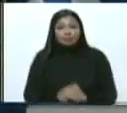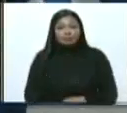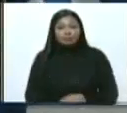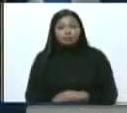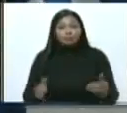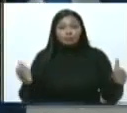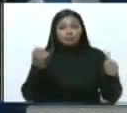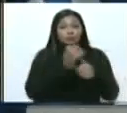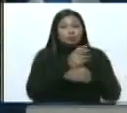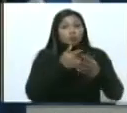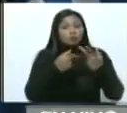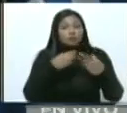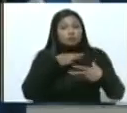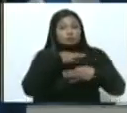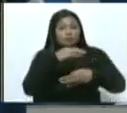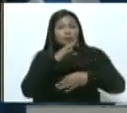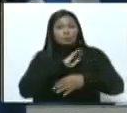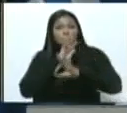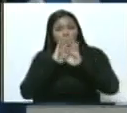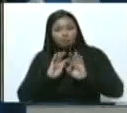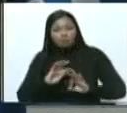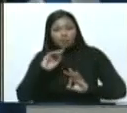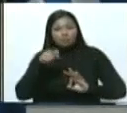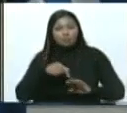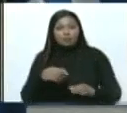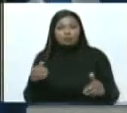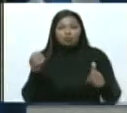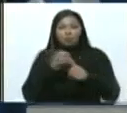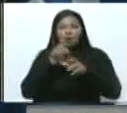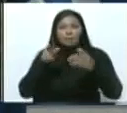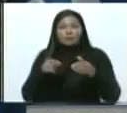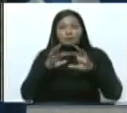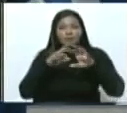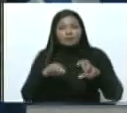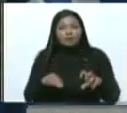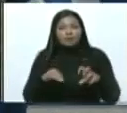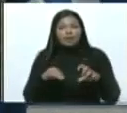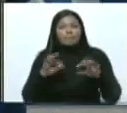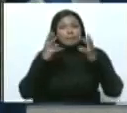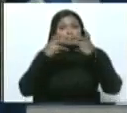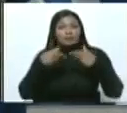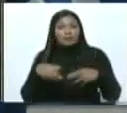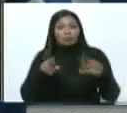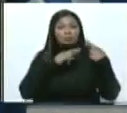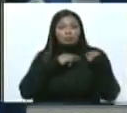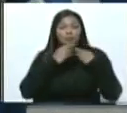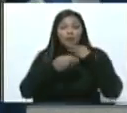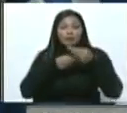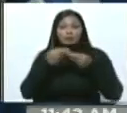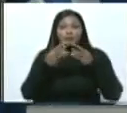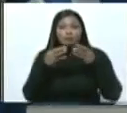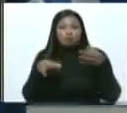recolectaron elementos de interés criminalístico y se detuvo a la secretaria administradora, quien fue la encargada de elaborar los documentos de la